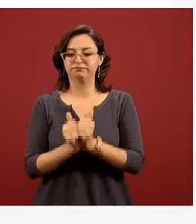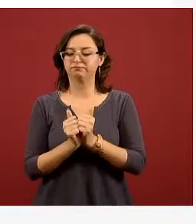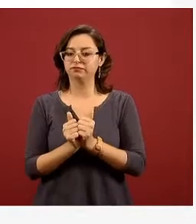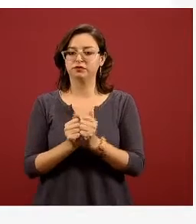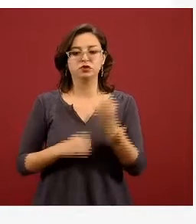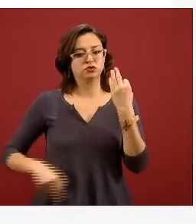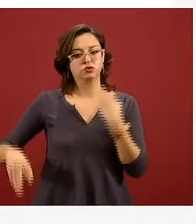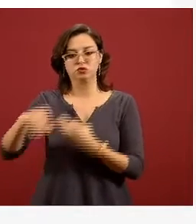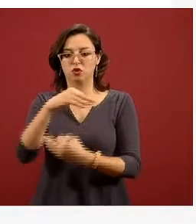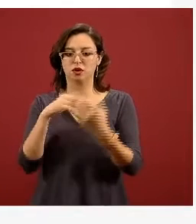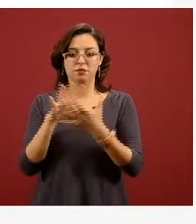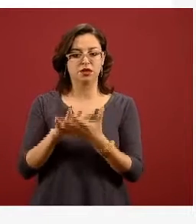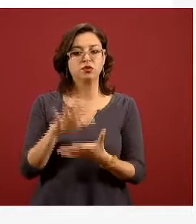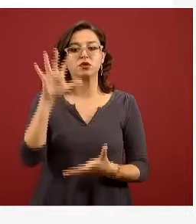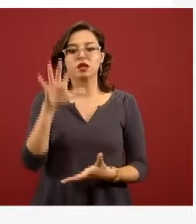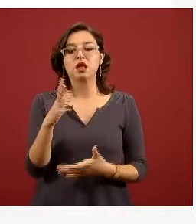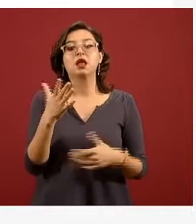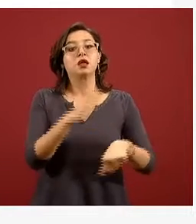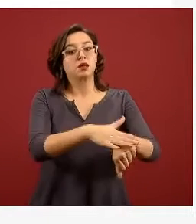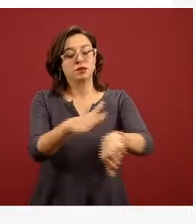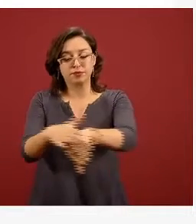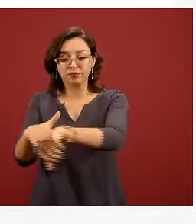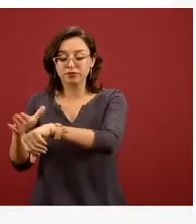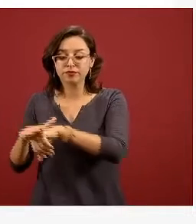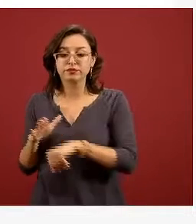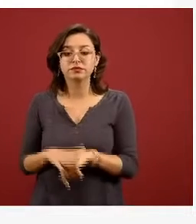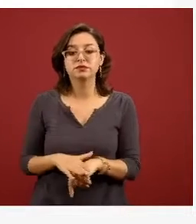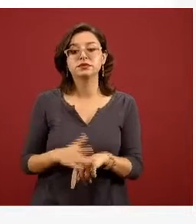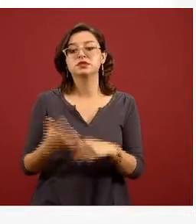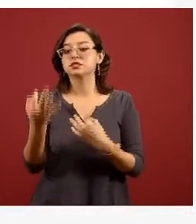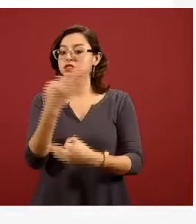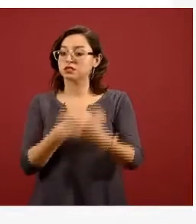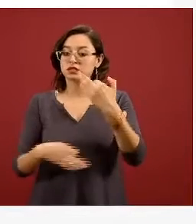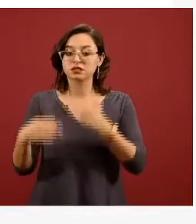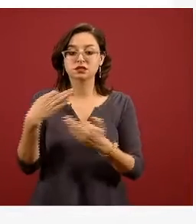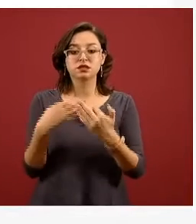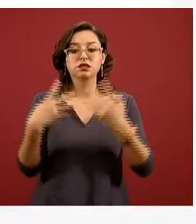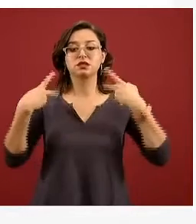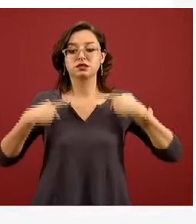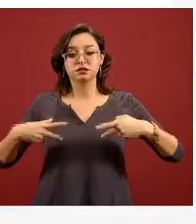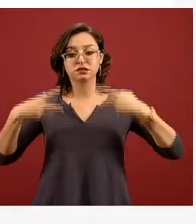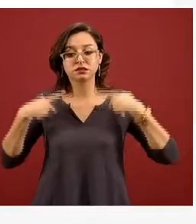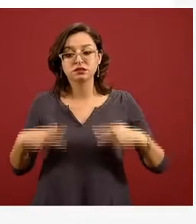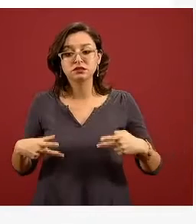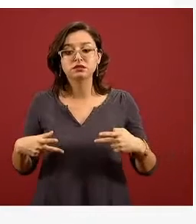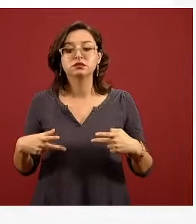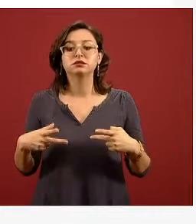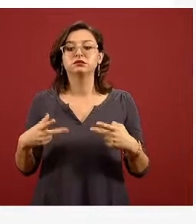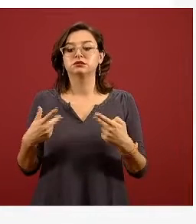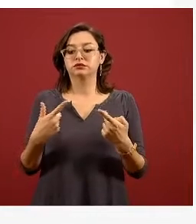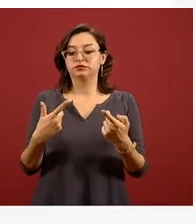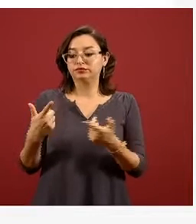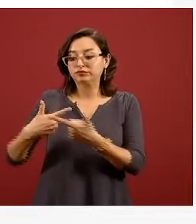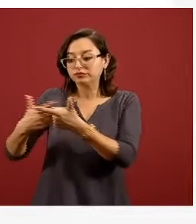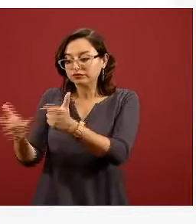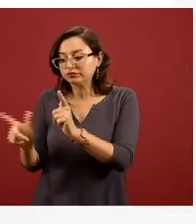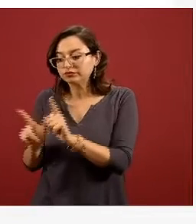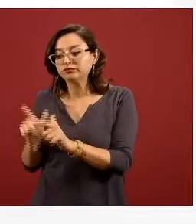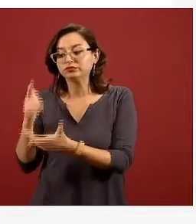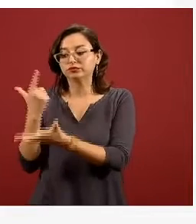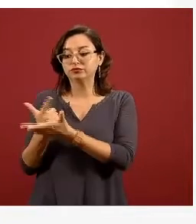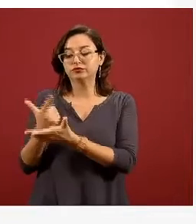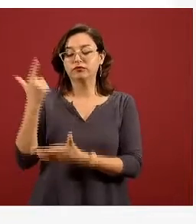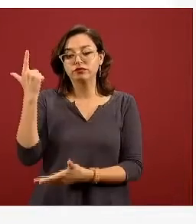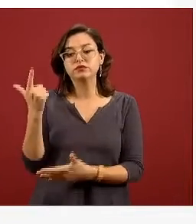domiciliario, ¿verdad? En donde se invitó primero a todas las personas que forman parte de algún grupo de riesgo. Se han